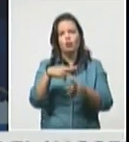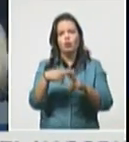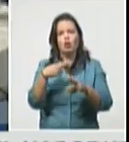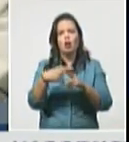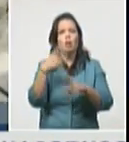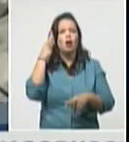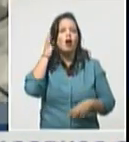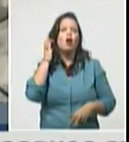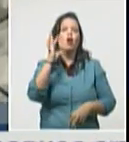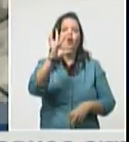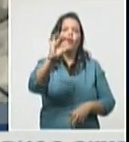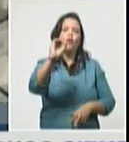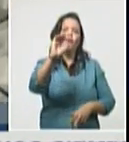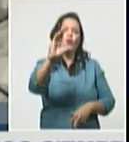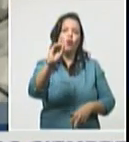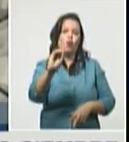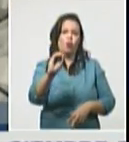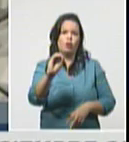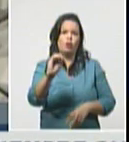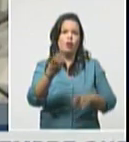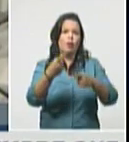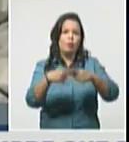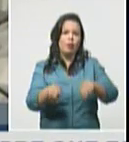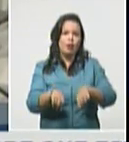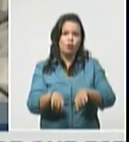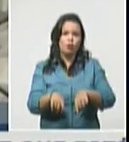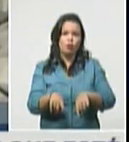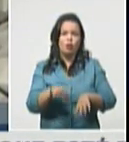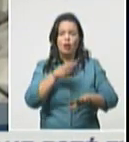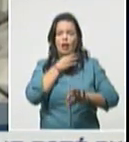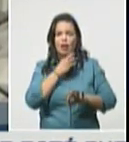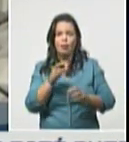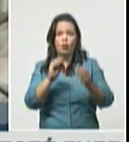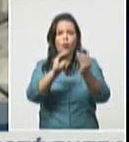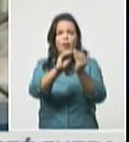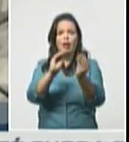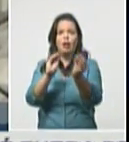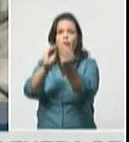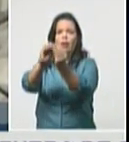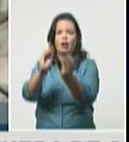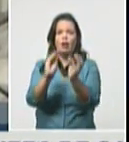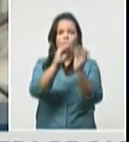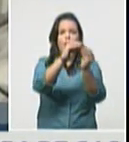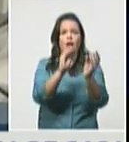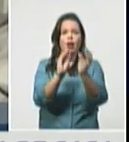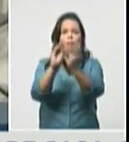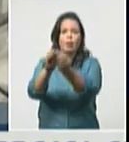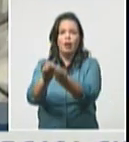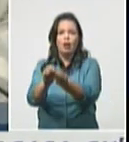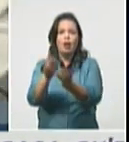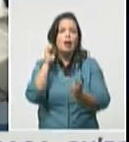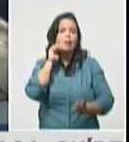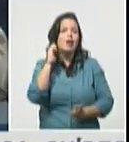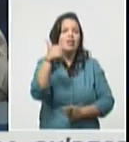ese lugar pasa de 10, pues entonces se considera un evento. Y